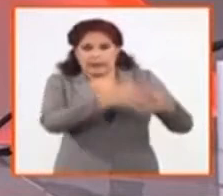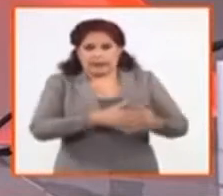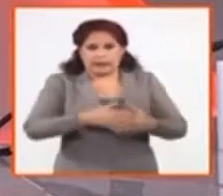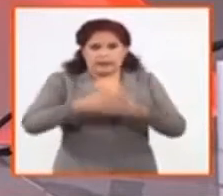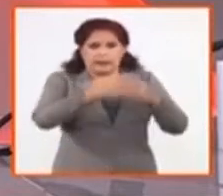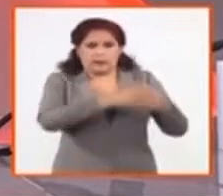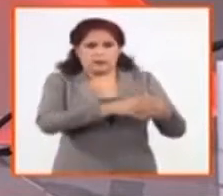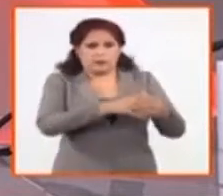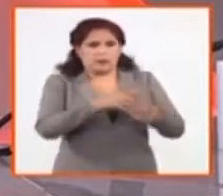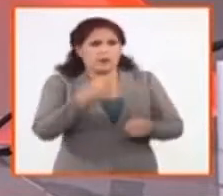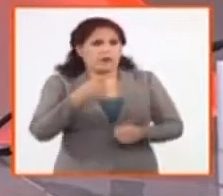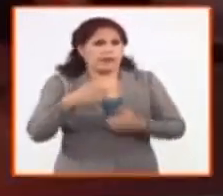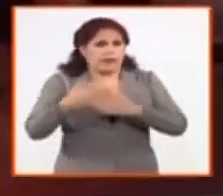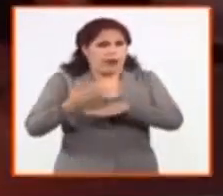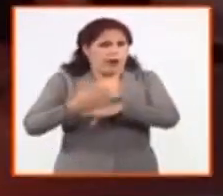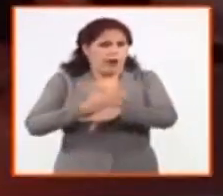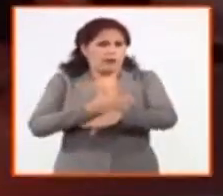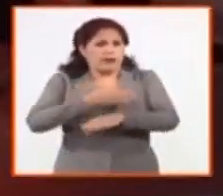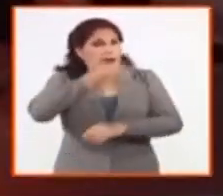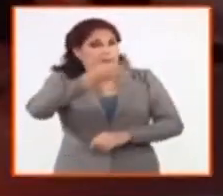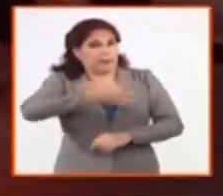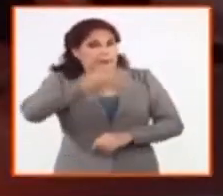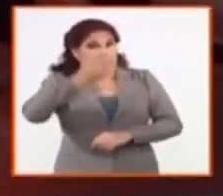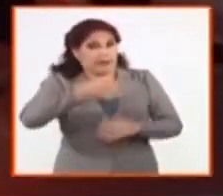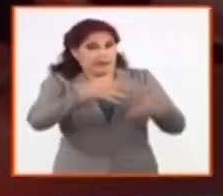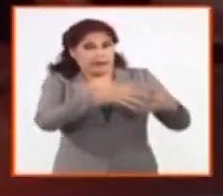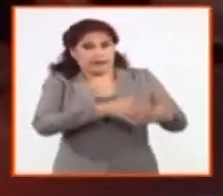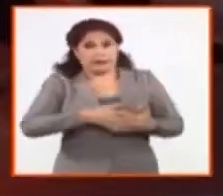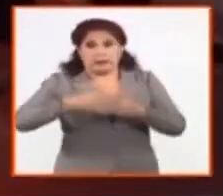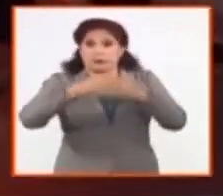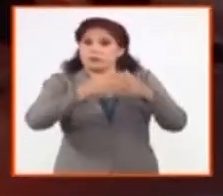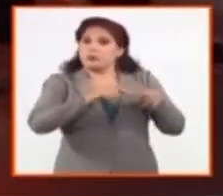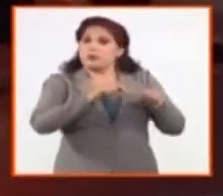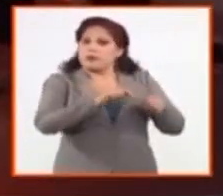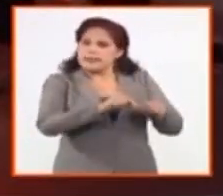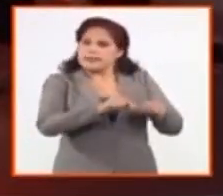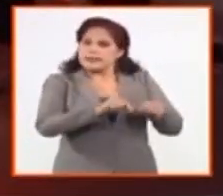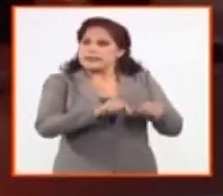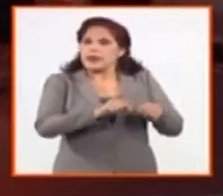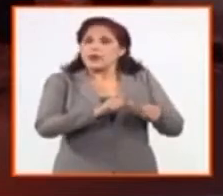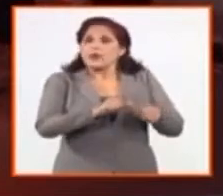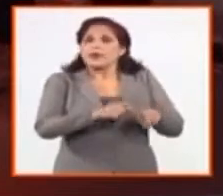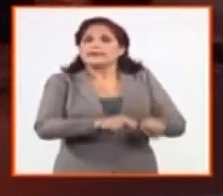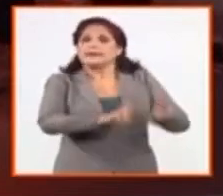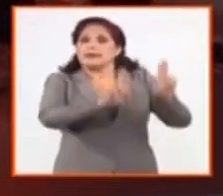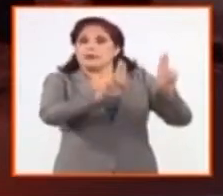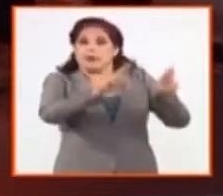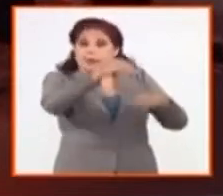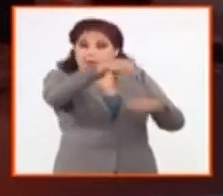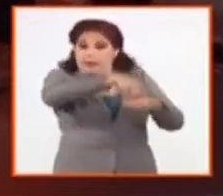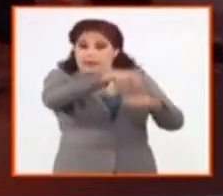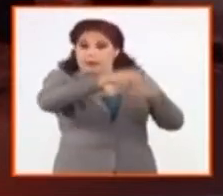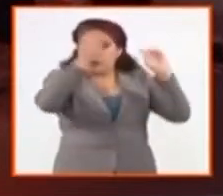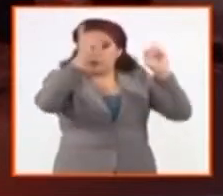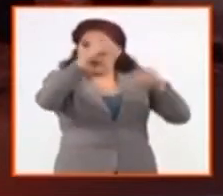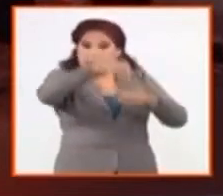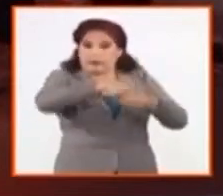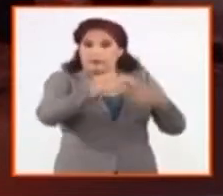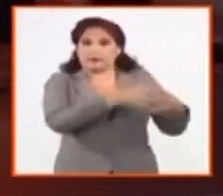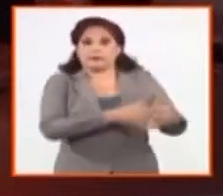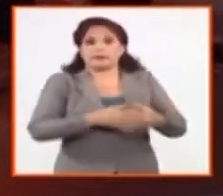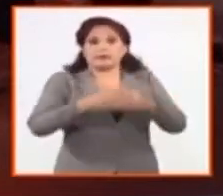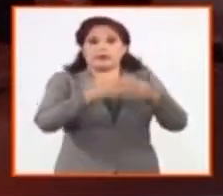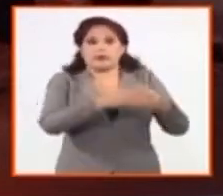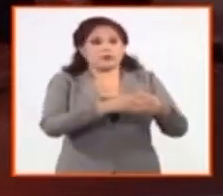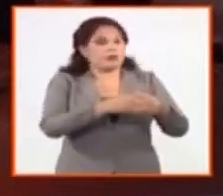hace algunos días precisamente con Enrique de que había un consenso dentro de la élite política estadounidense de que había que salir